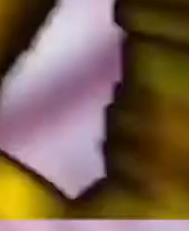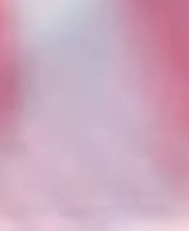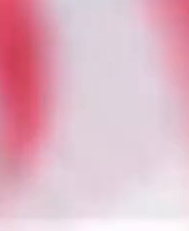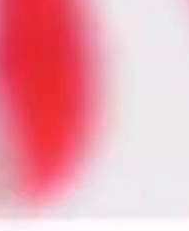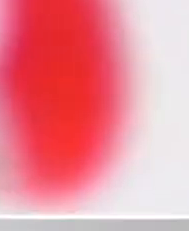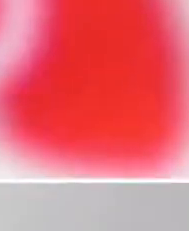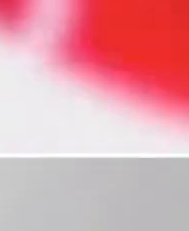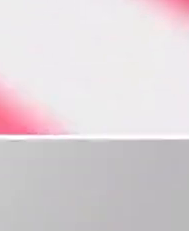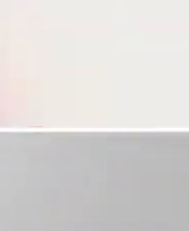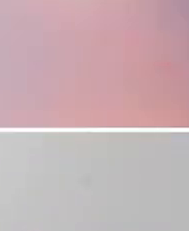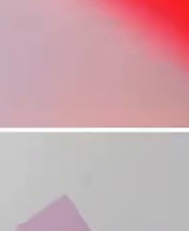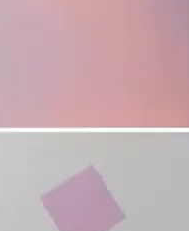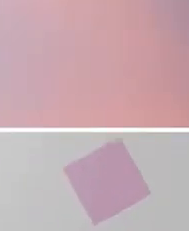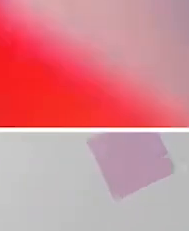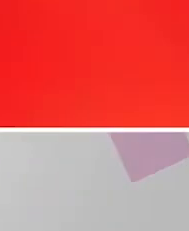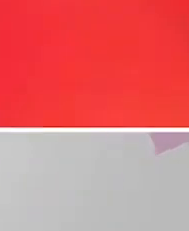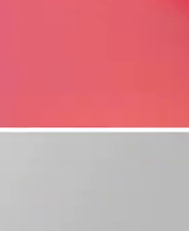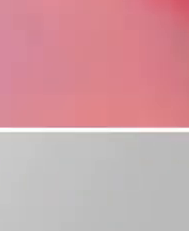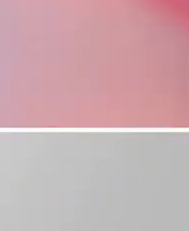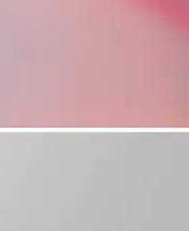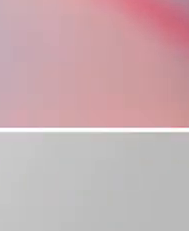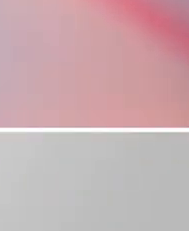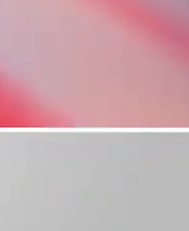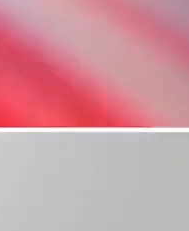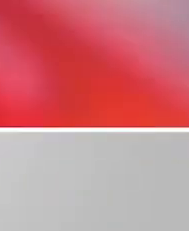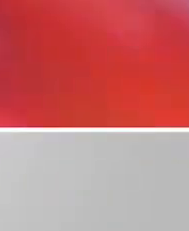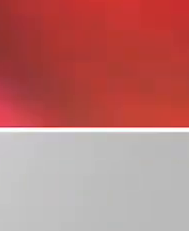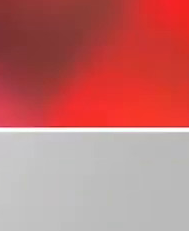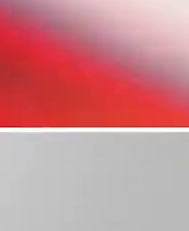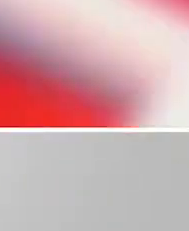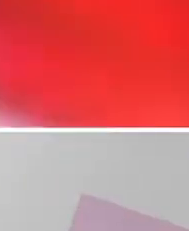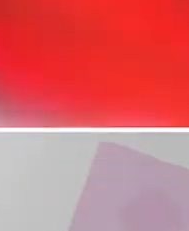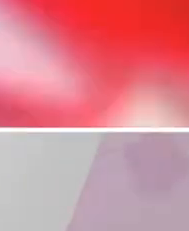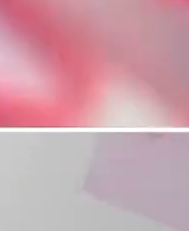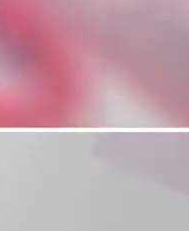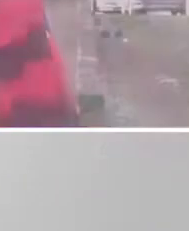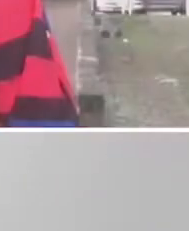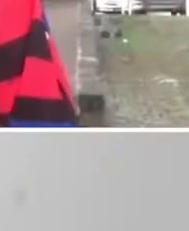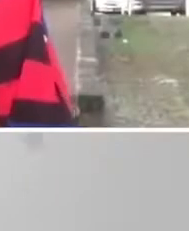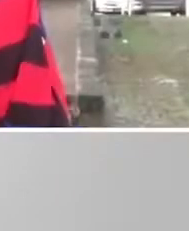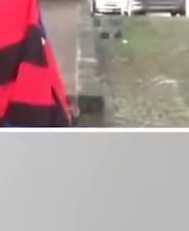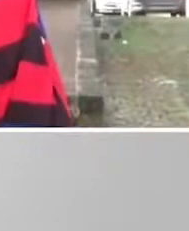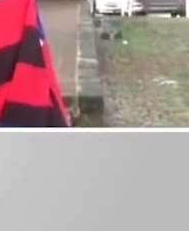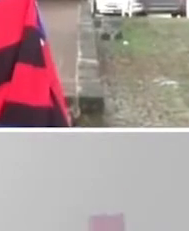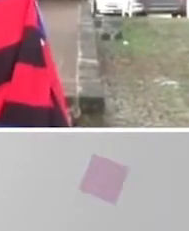Tu agenda informativa con los eventos de la máxima casa de estudios del estado de Michoacán.